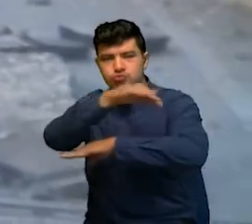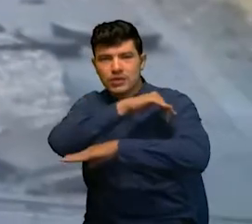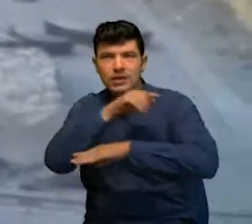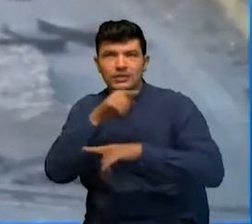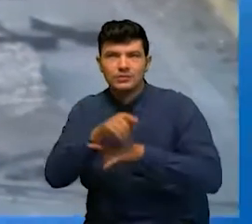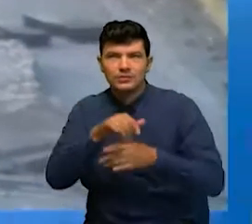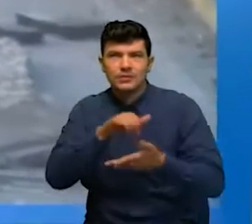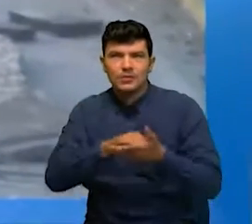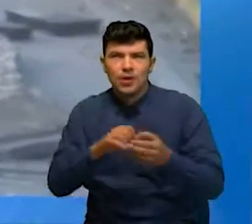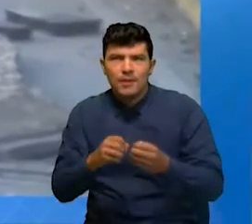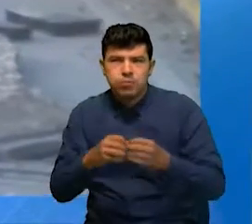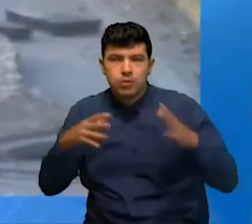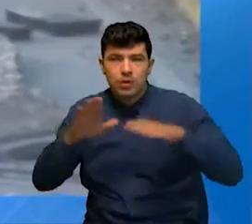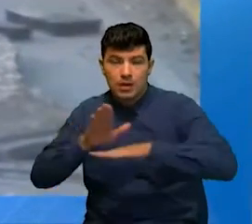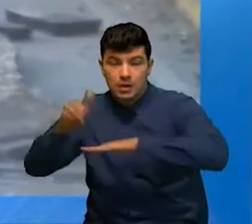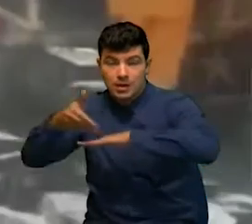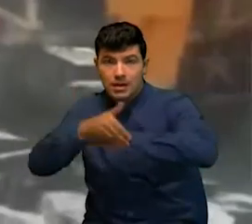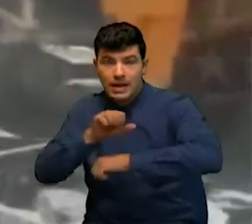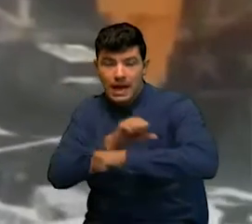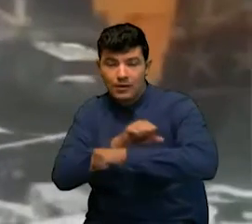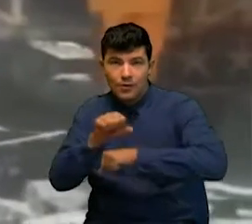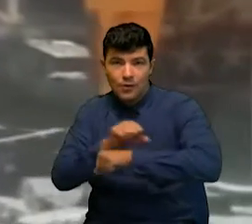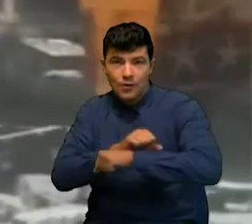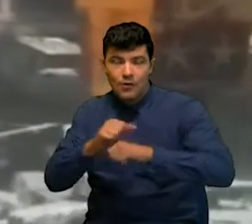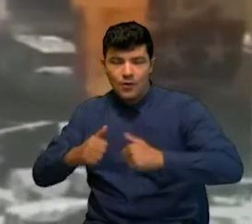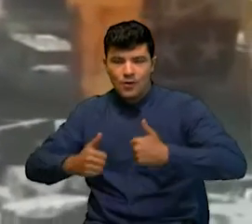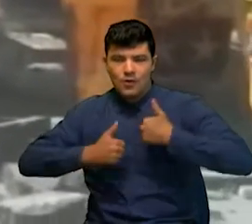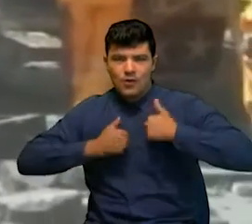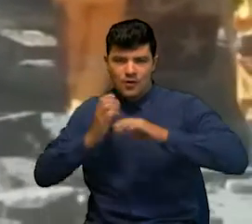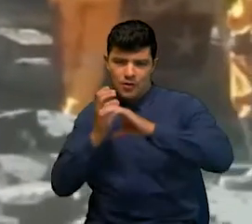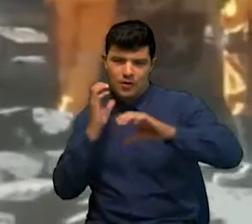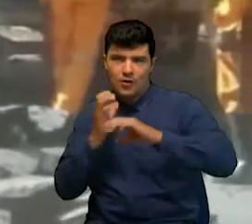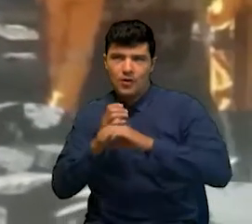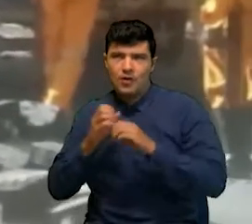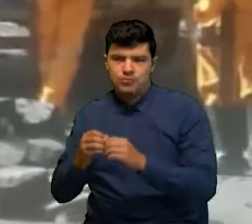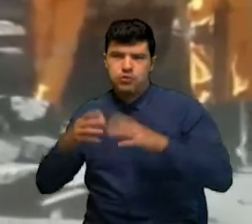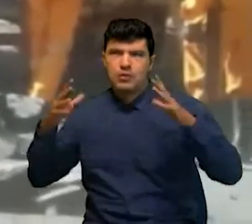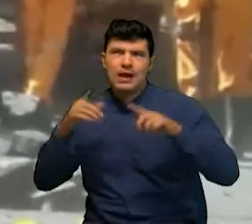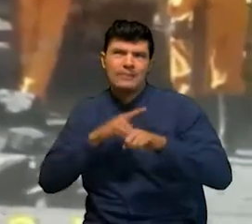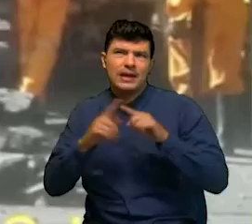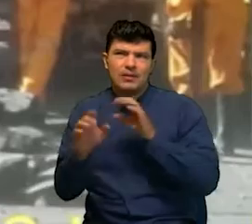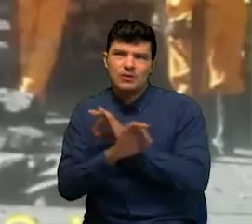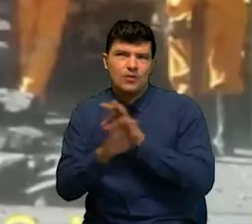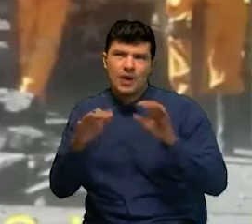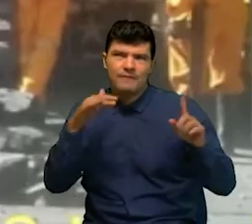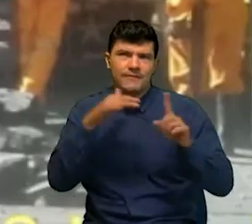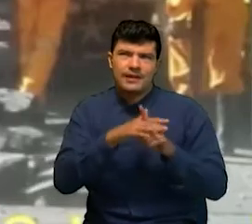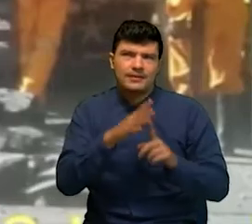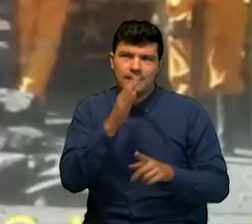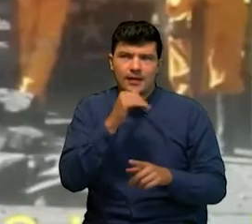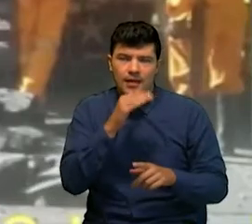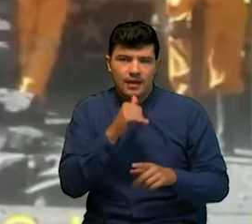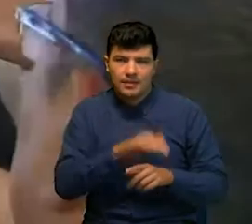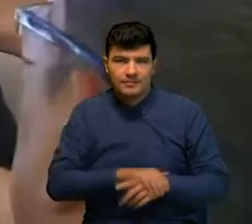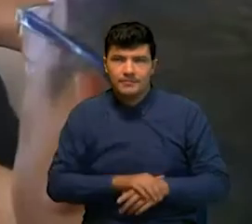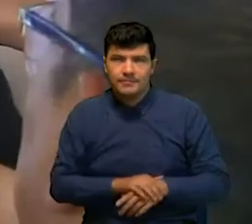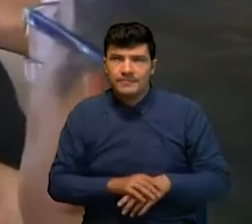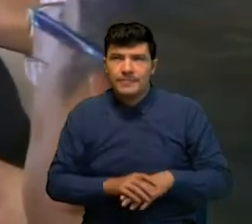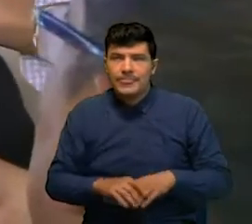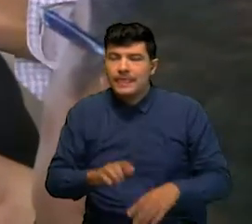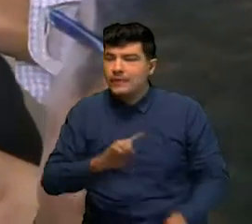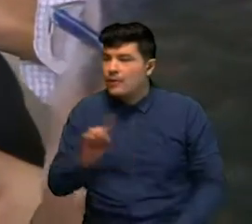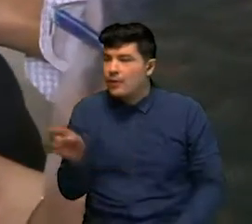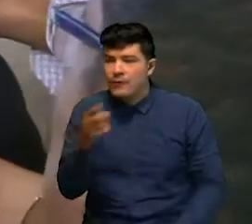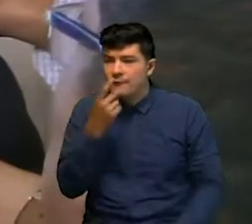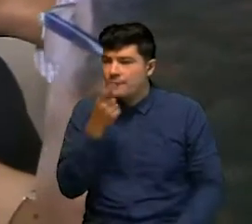atentado a tropas del ejército que pasaban por el lugar sin que se presentaran afectaciones fatales. No es fácil el accionar de los